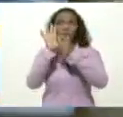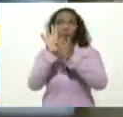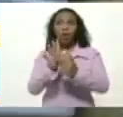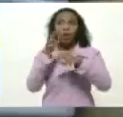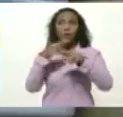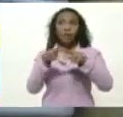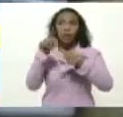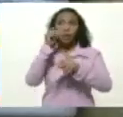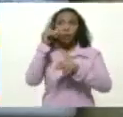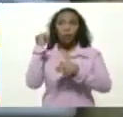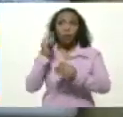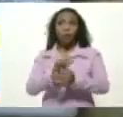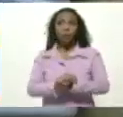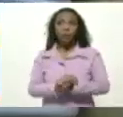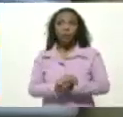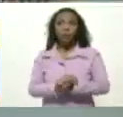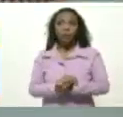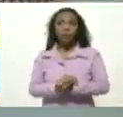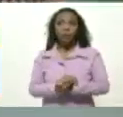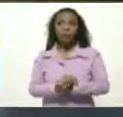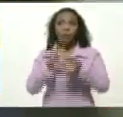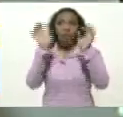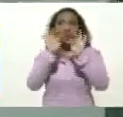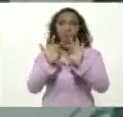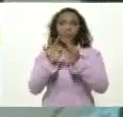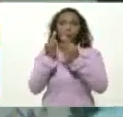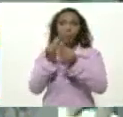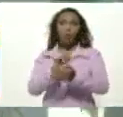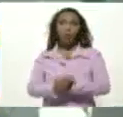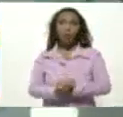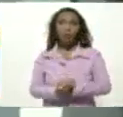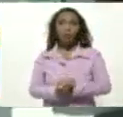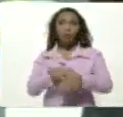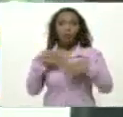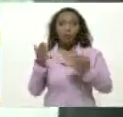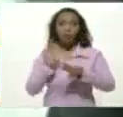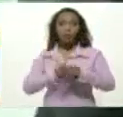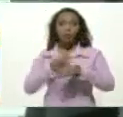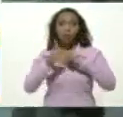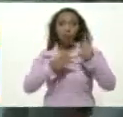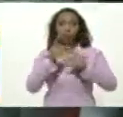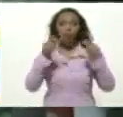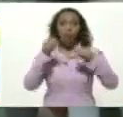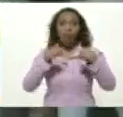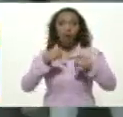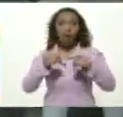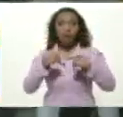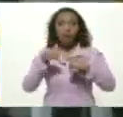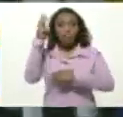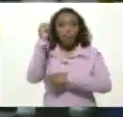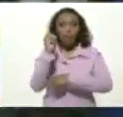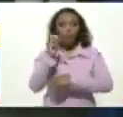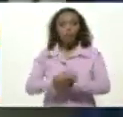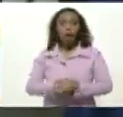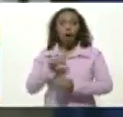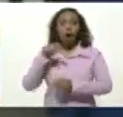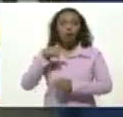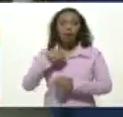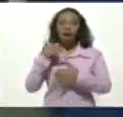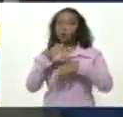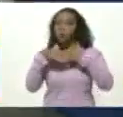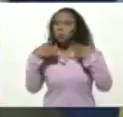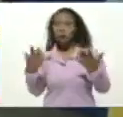niños, niñas y bueno, modelos familiares de todo lo que se produce acá en Ciudad Petare. Aquí tenemos, bueno,